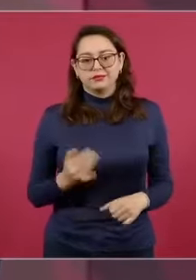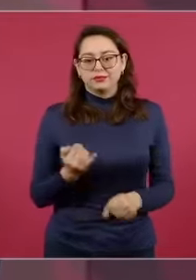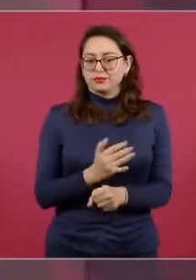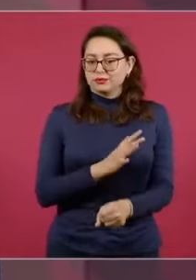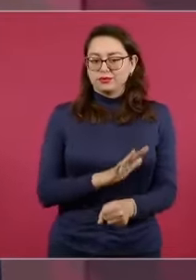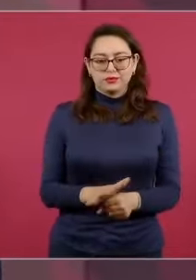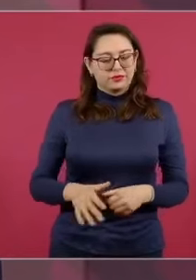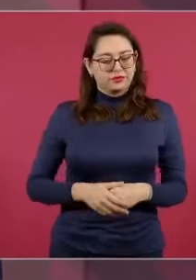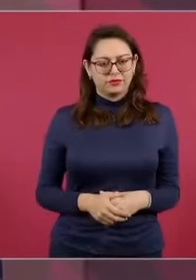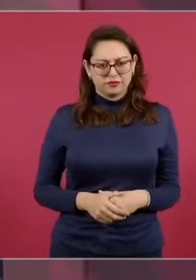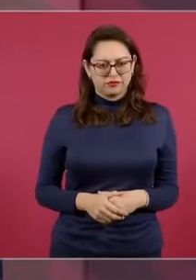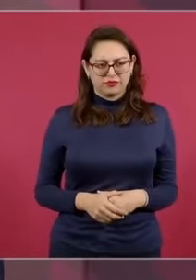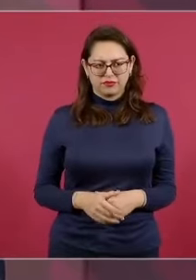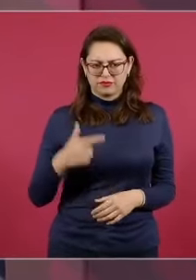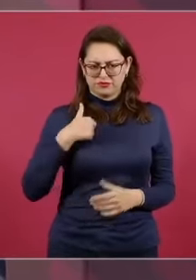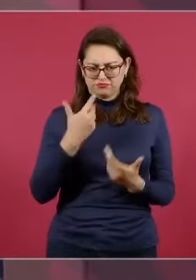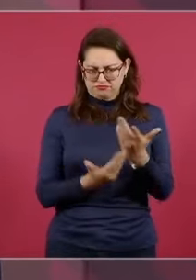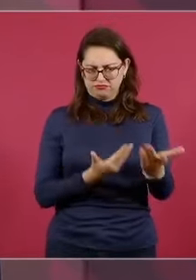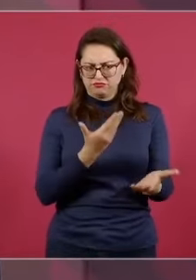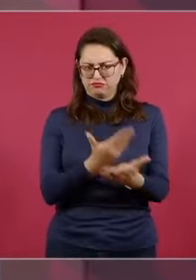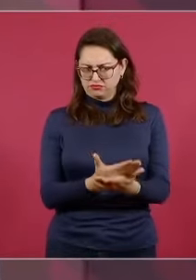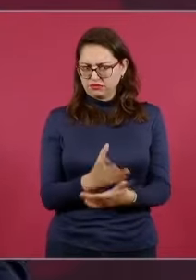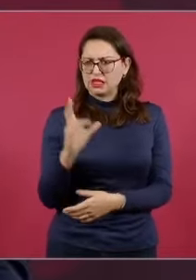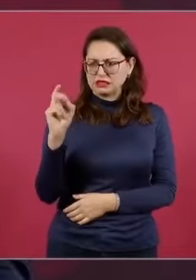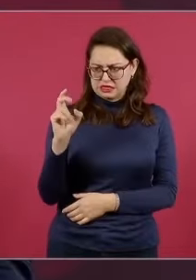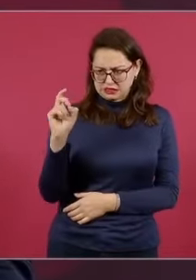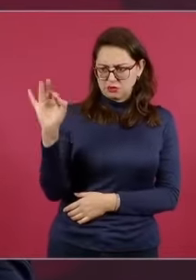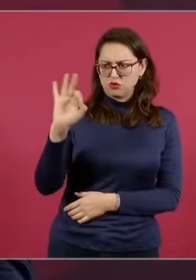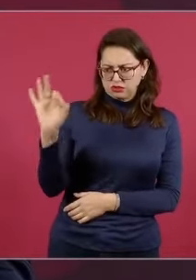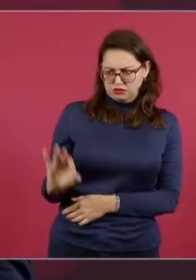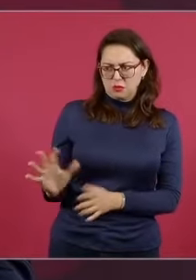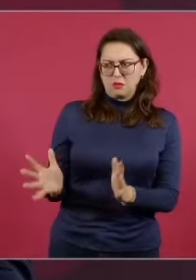No, 30.